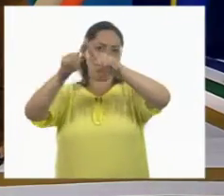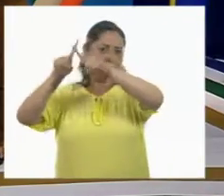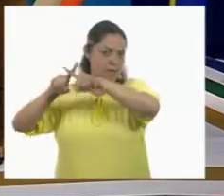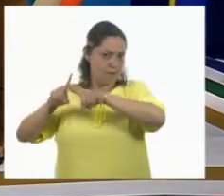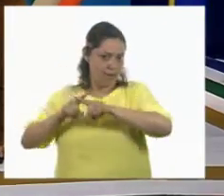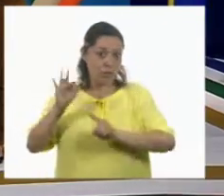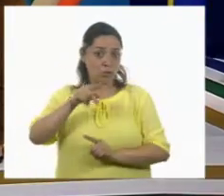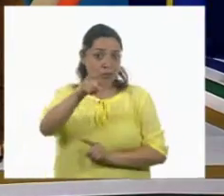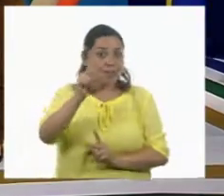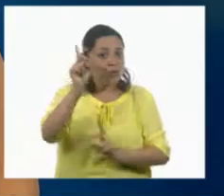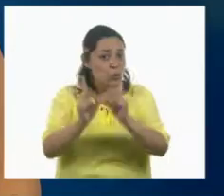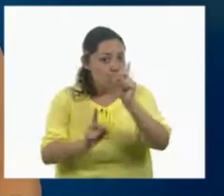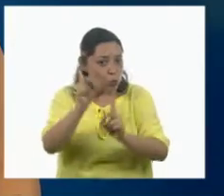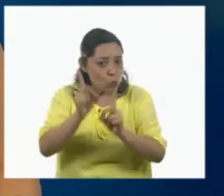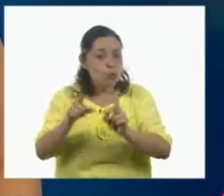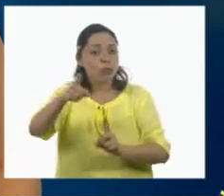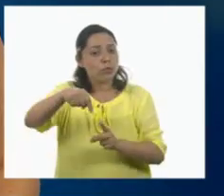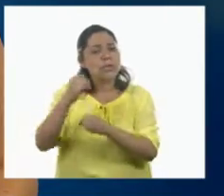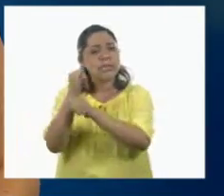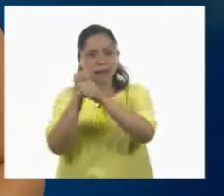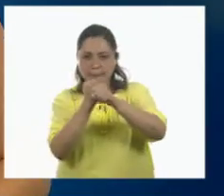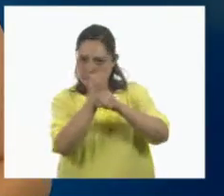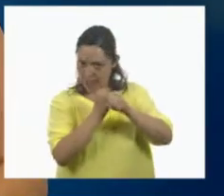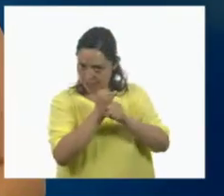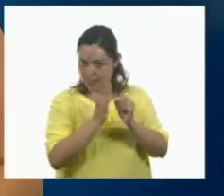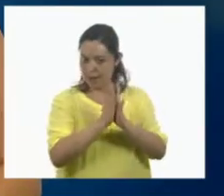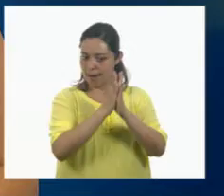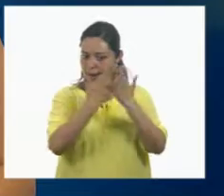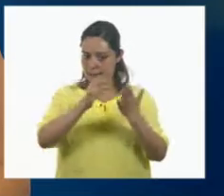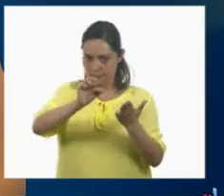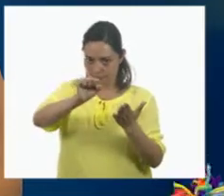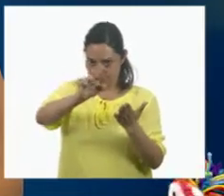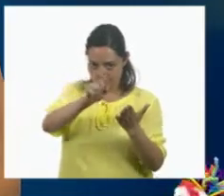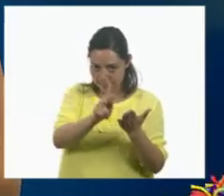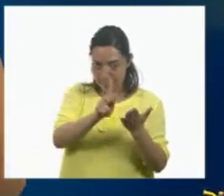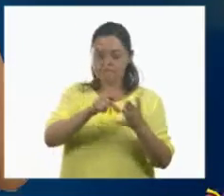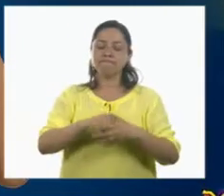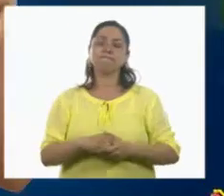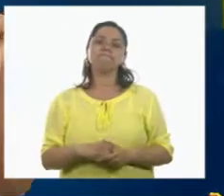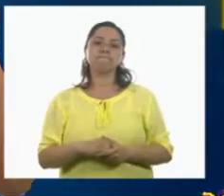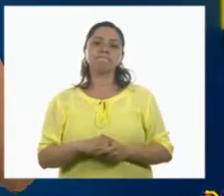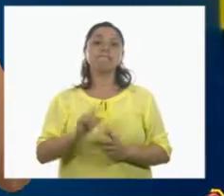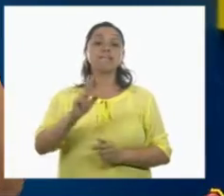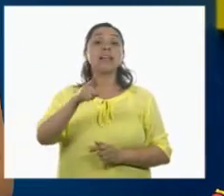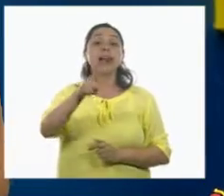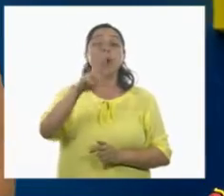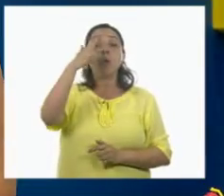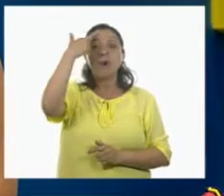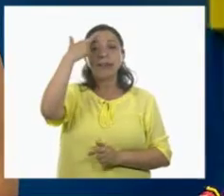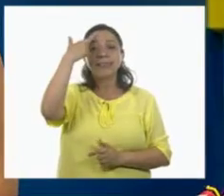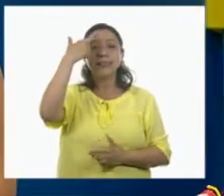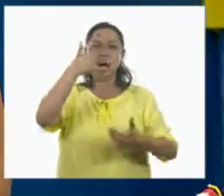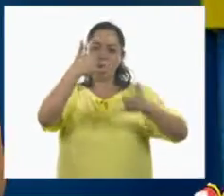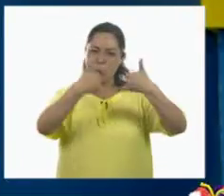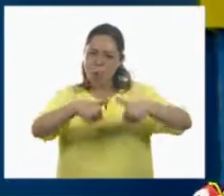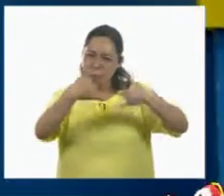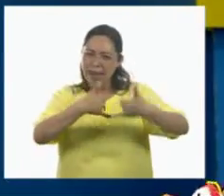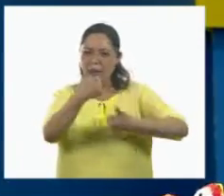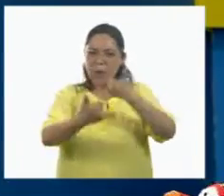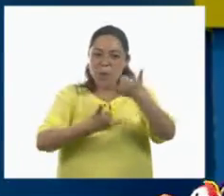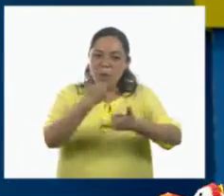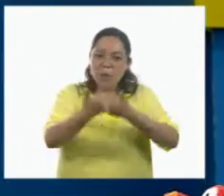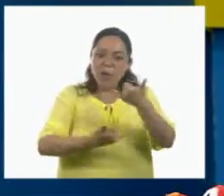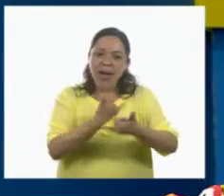dudas, podemos investigar en nuestro libro de texto. Además, recuerden que los juegos o los juguetes de ese tiempo